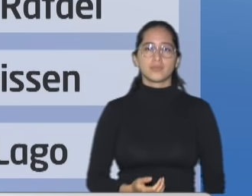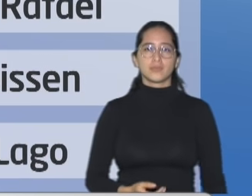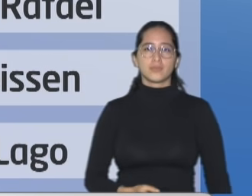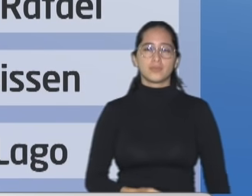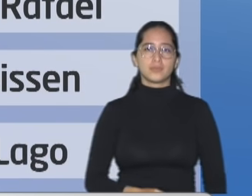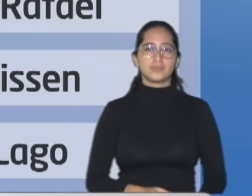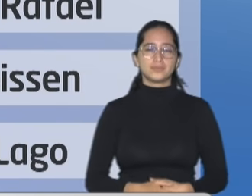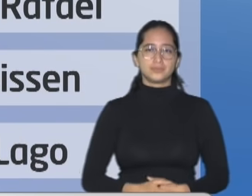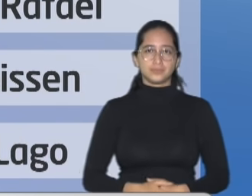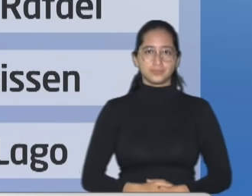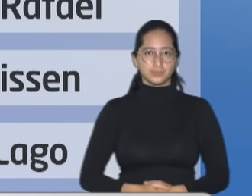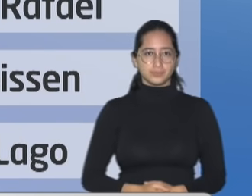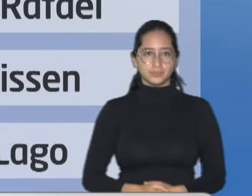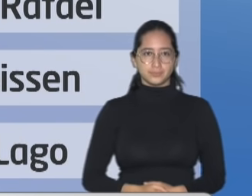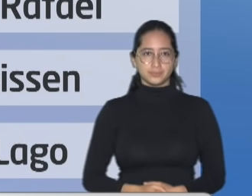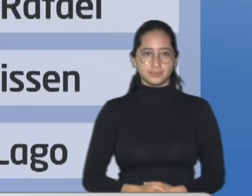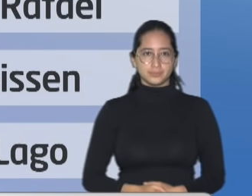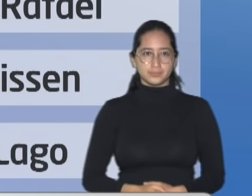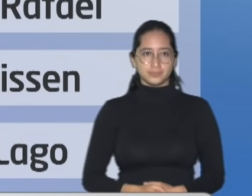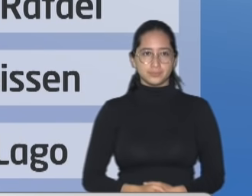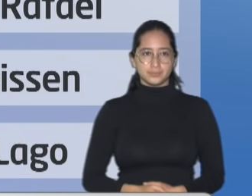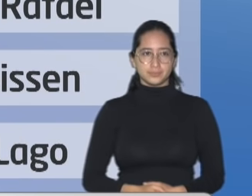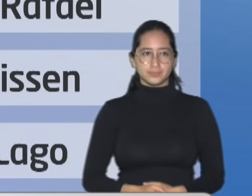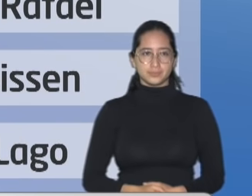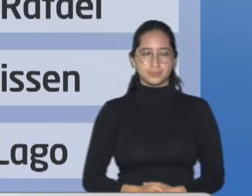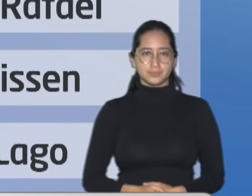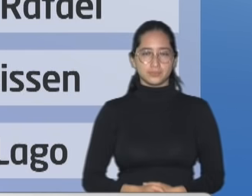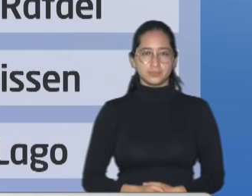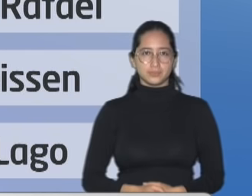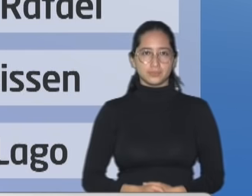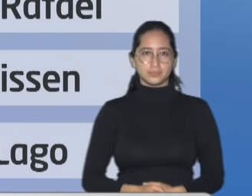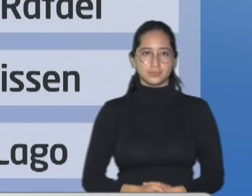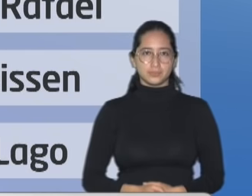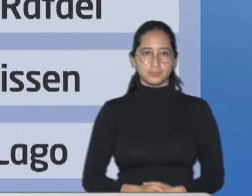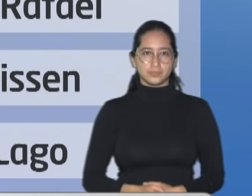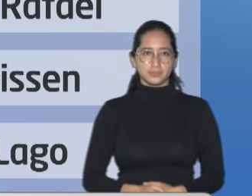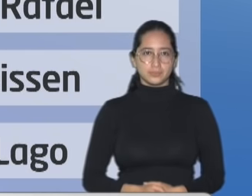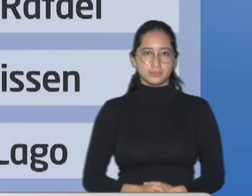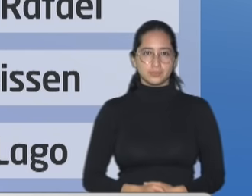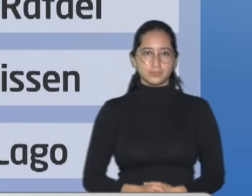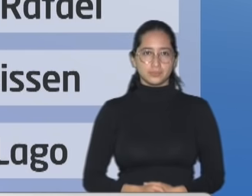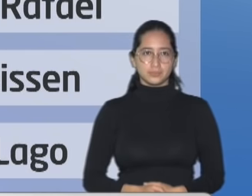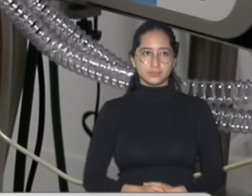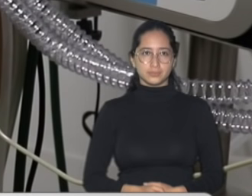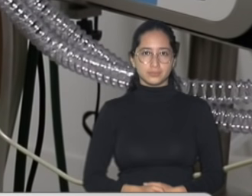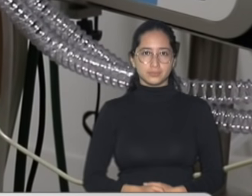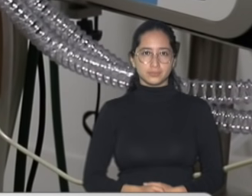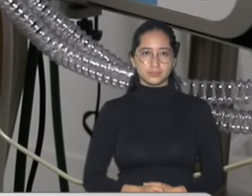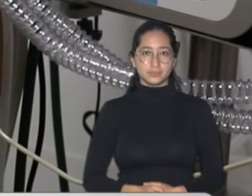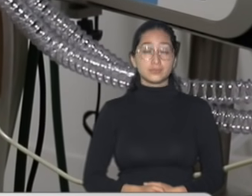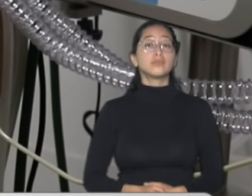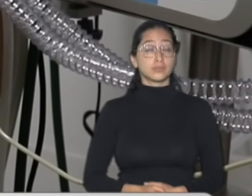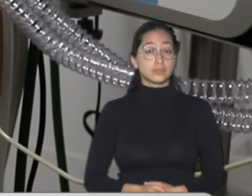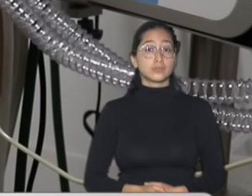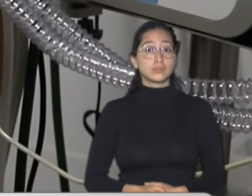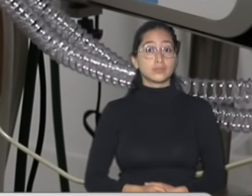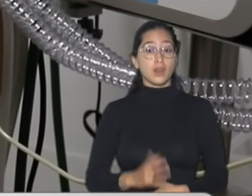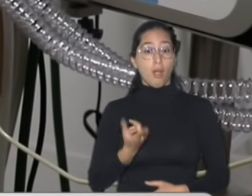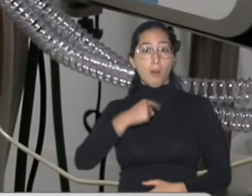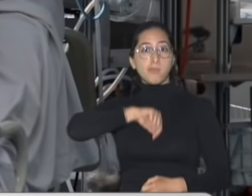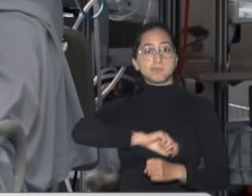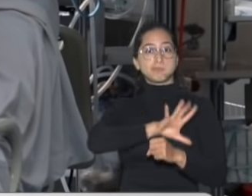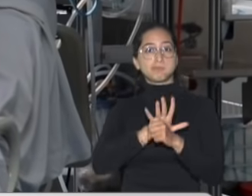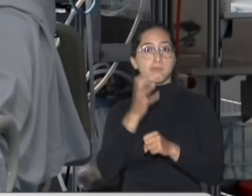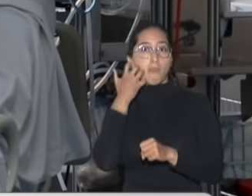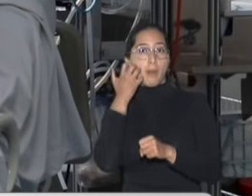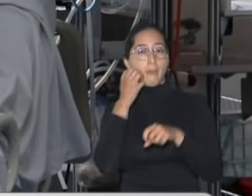Hospital Universitario Clínica San Rafael, Unidad de Servicios de Salud Meisen, Clínica Infantil Santa María del Lago. Algunos pacientes de COVID-19